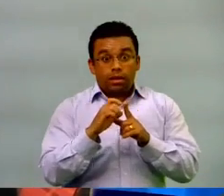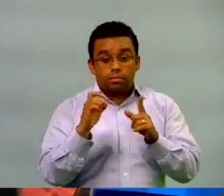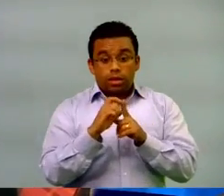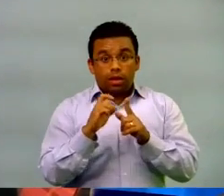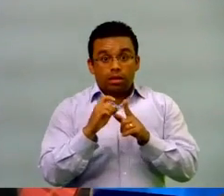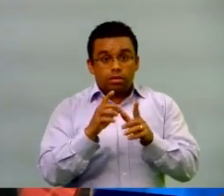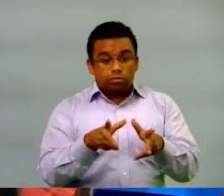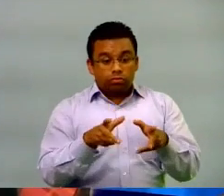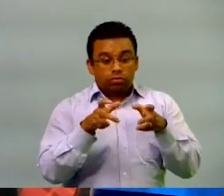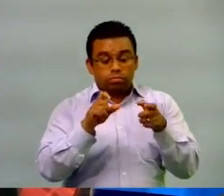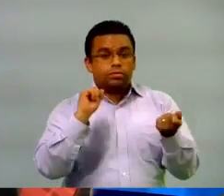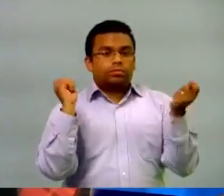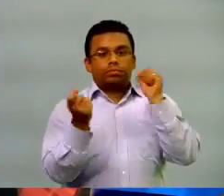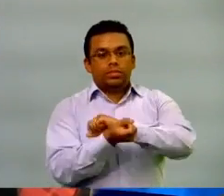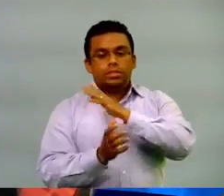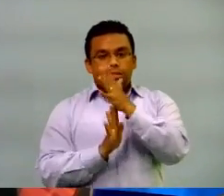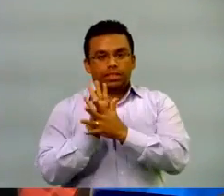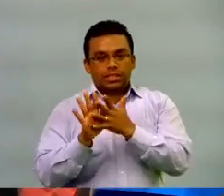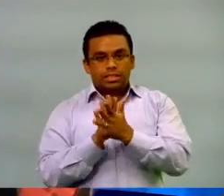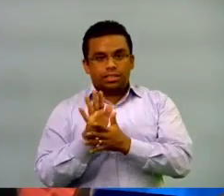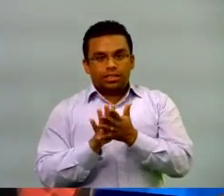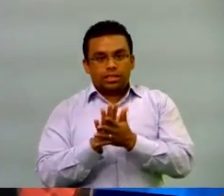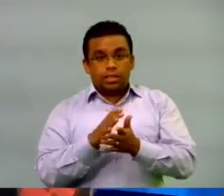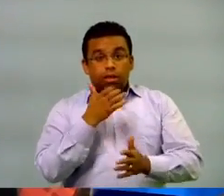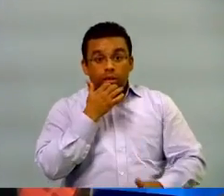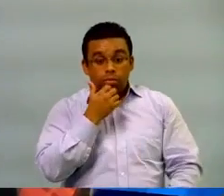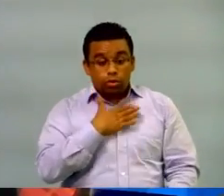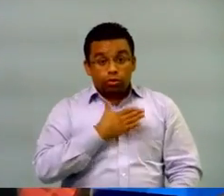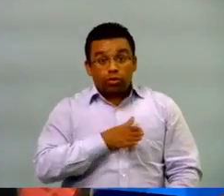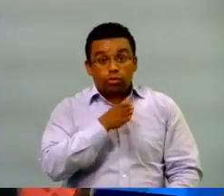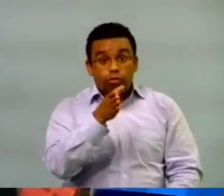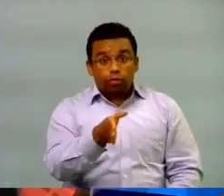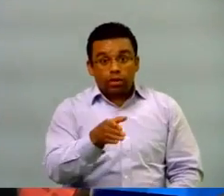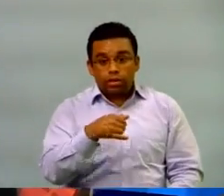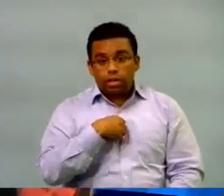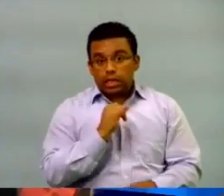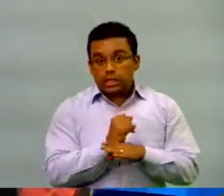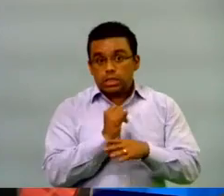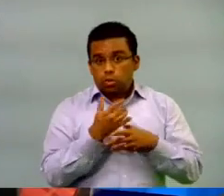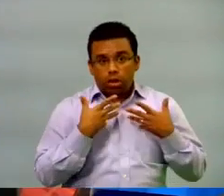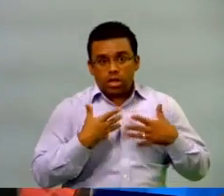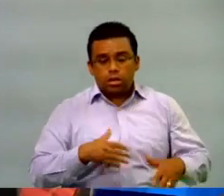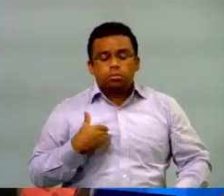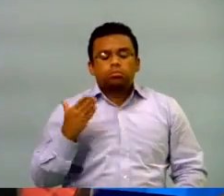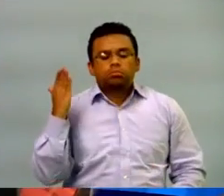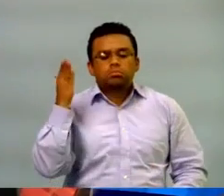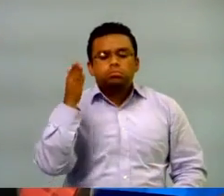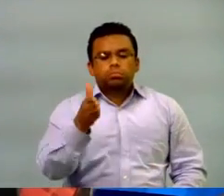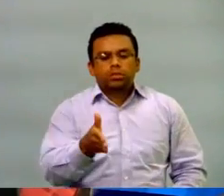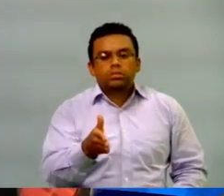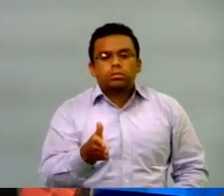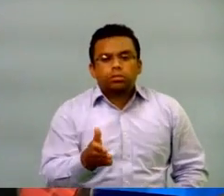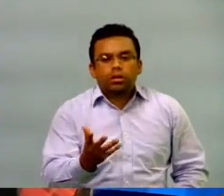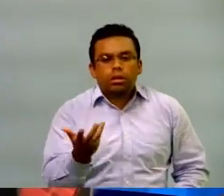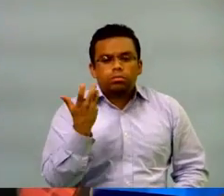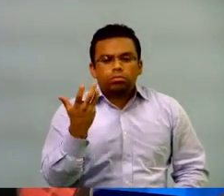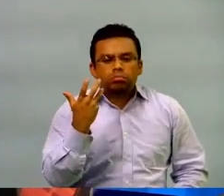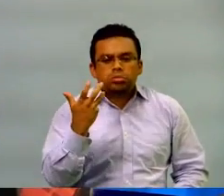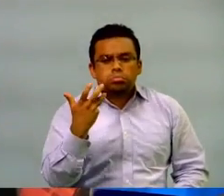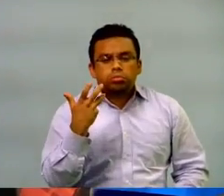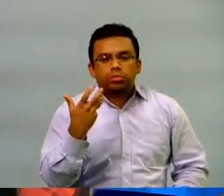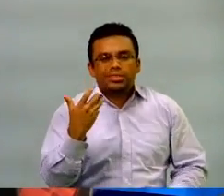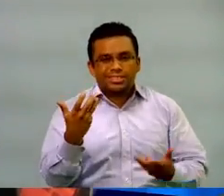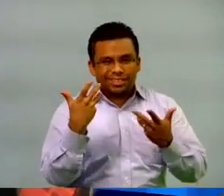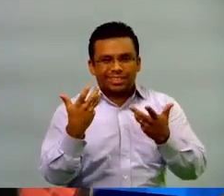de señas, de tal manera que cualquier niño podría asistir a esa institución educativa y recibir su cátedra